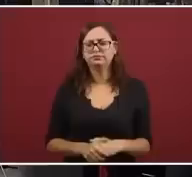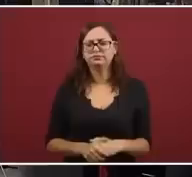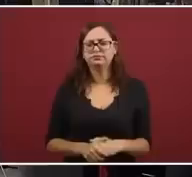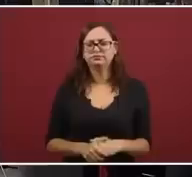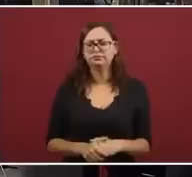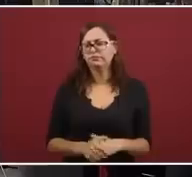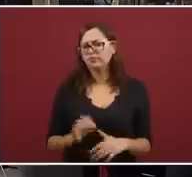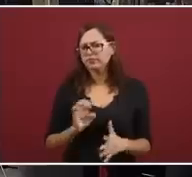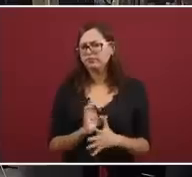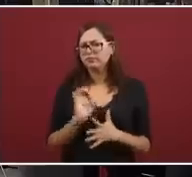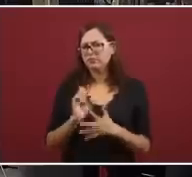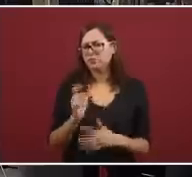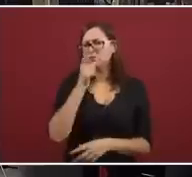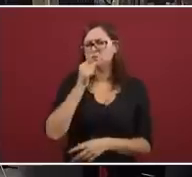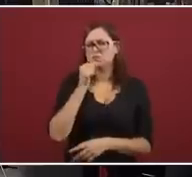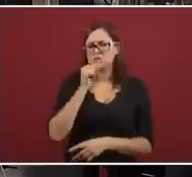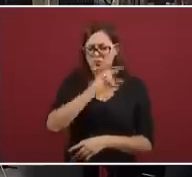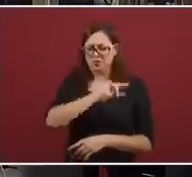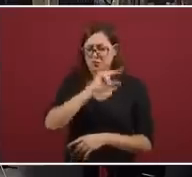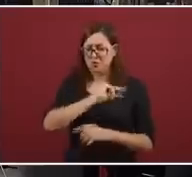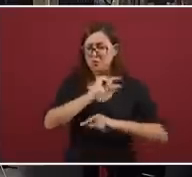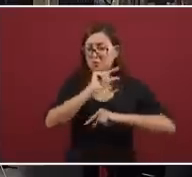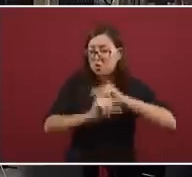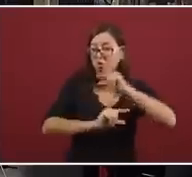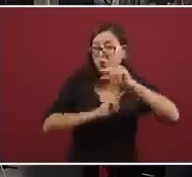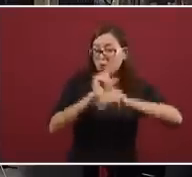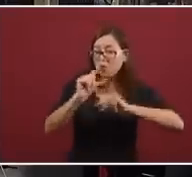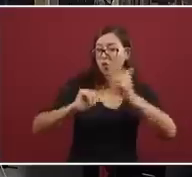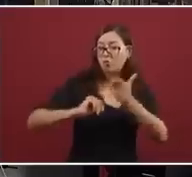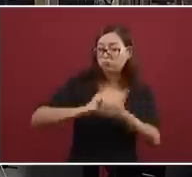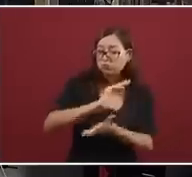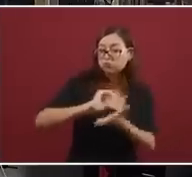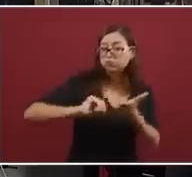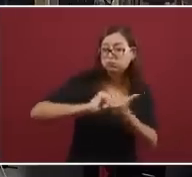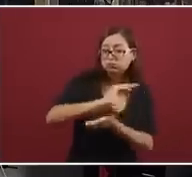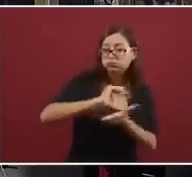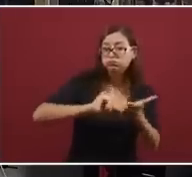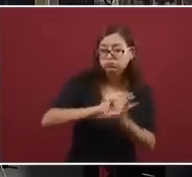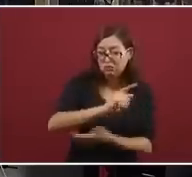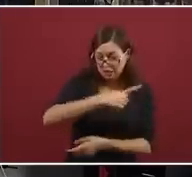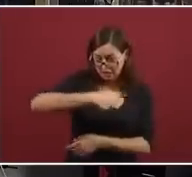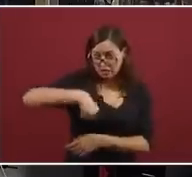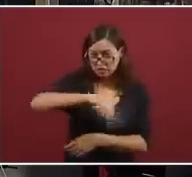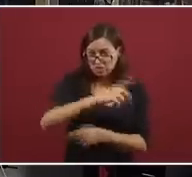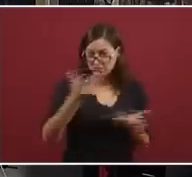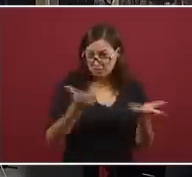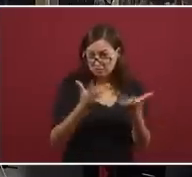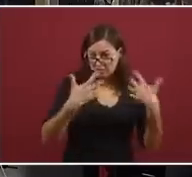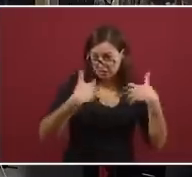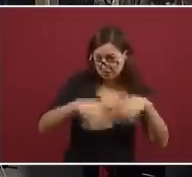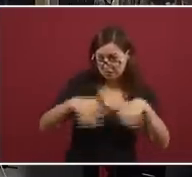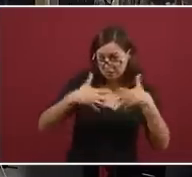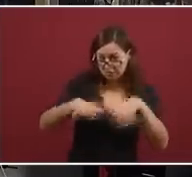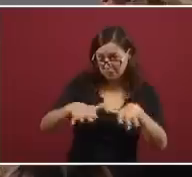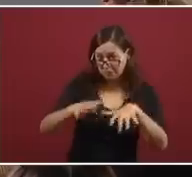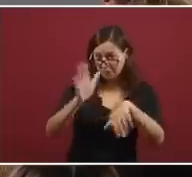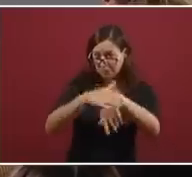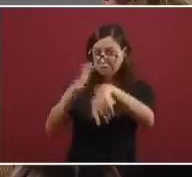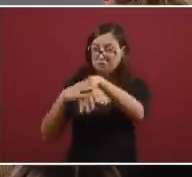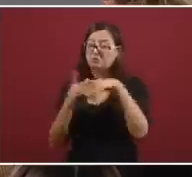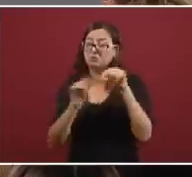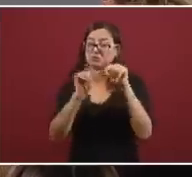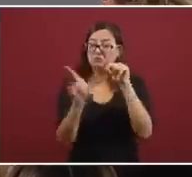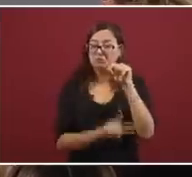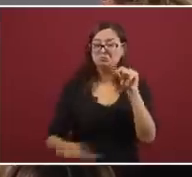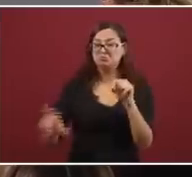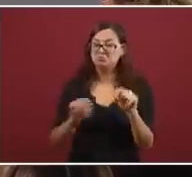y ¿sabe si son precisamente estos elementos los que están haciendo las manifestaciones y están llamando a paro nacional?